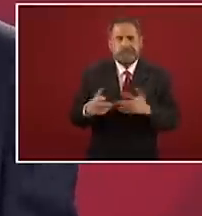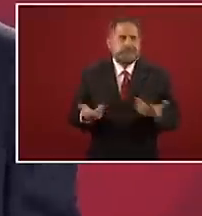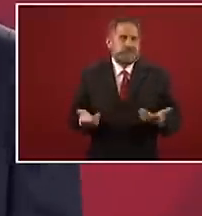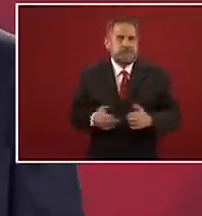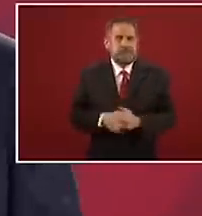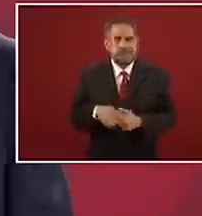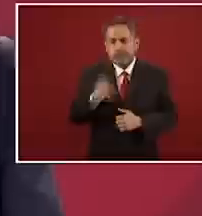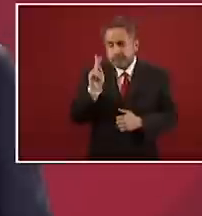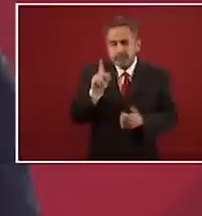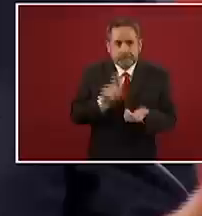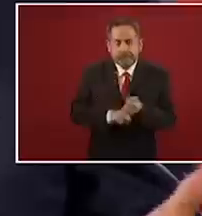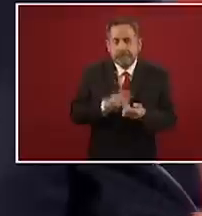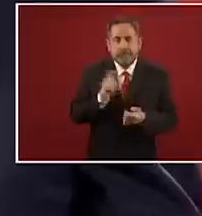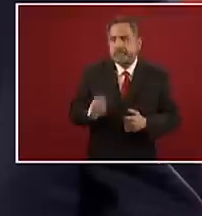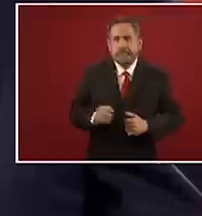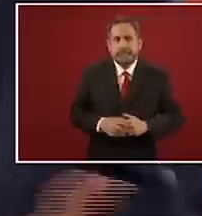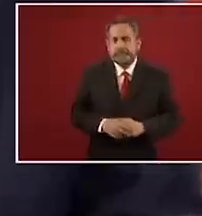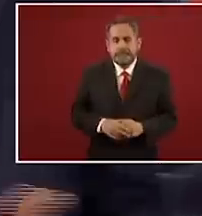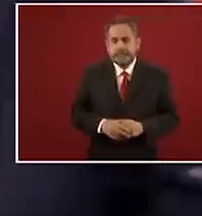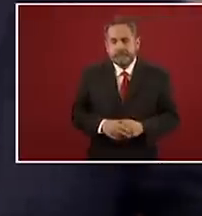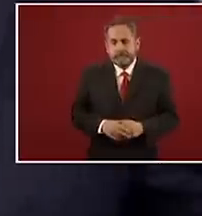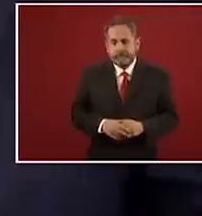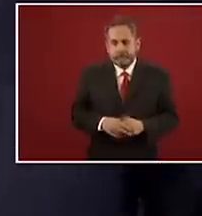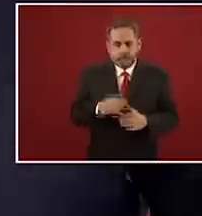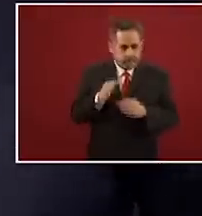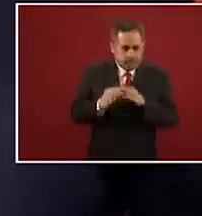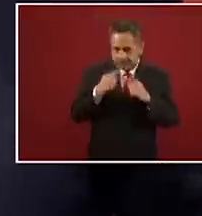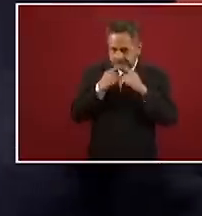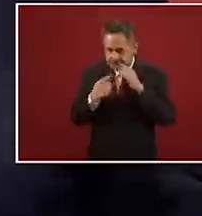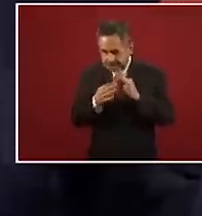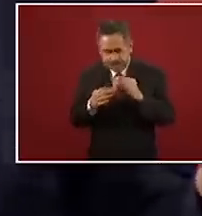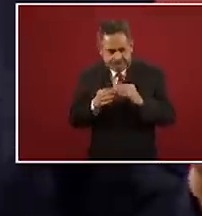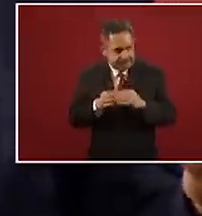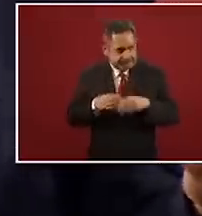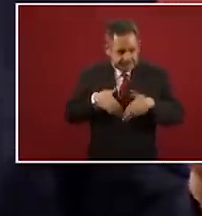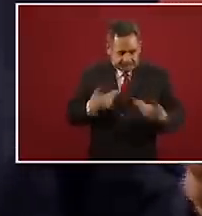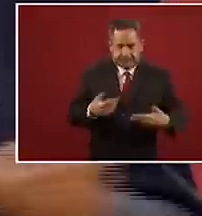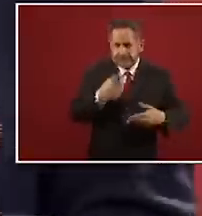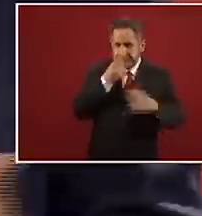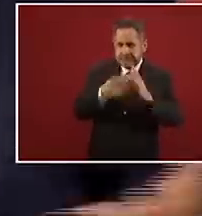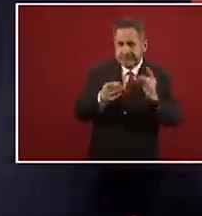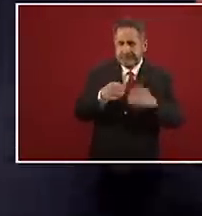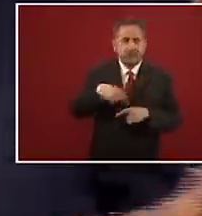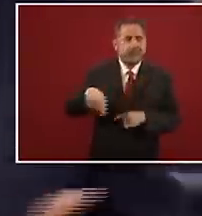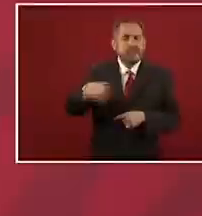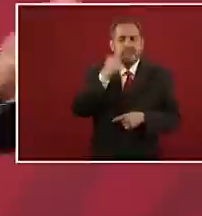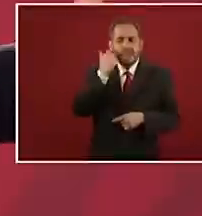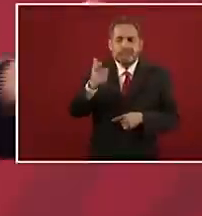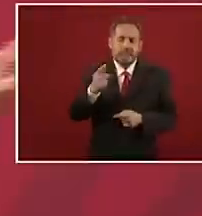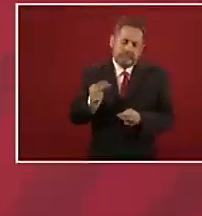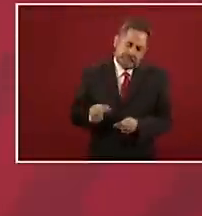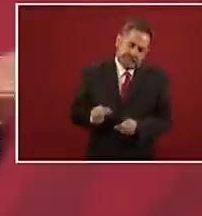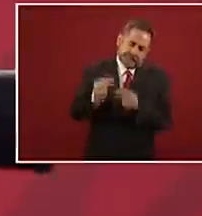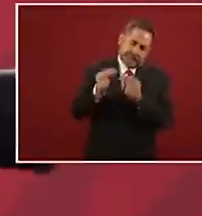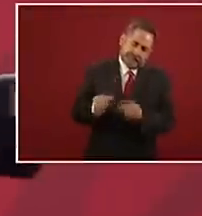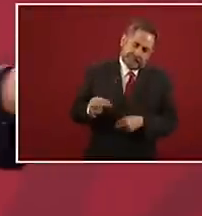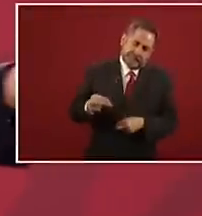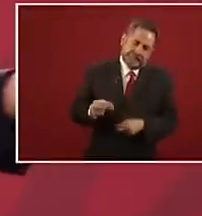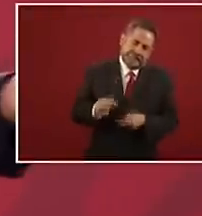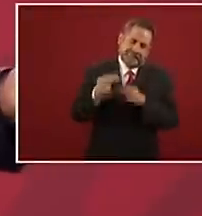Pero en el fondo, ya que estamos en esto, lo que querían era el negocio